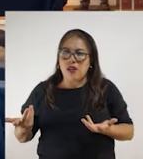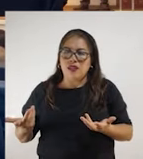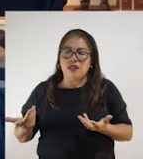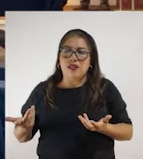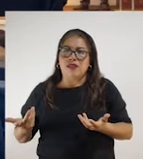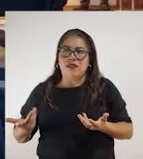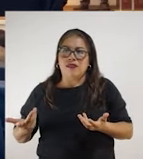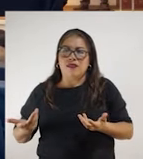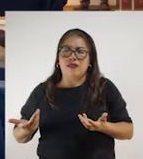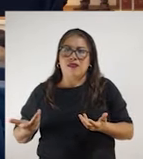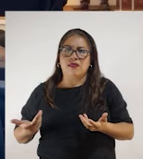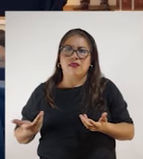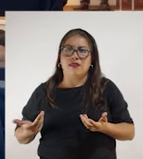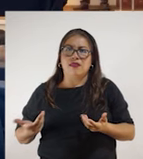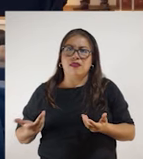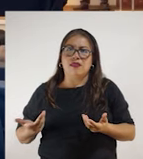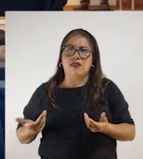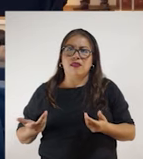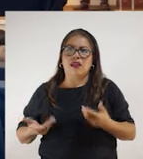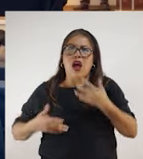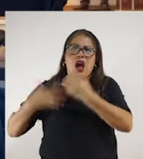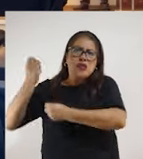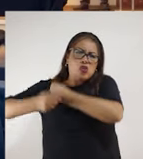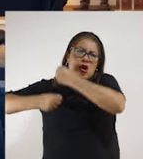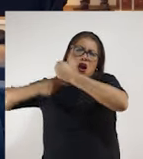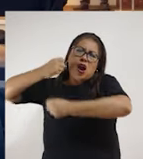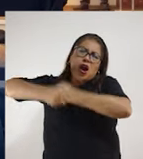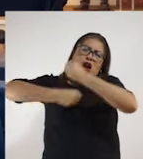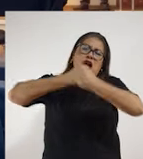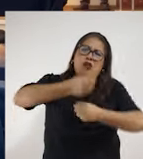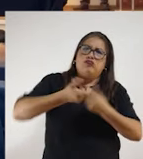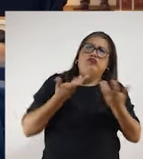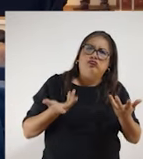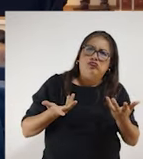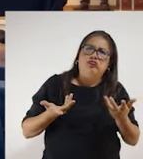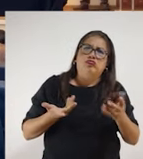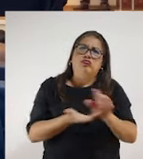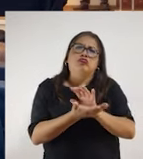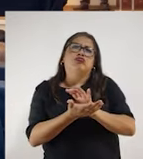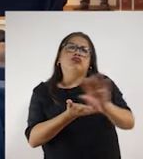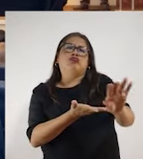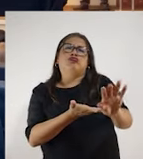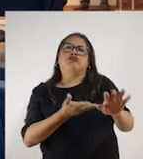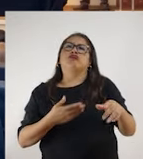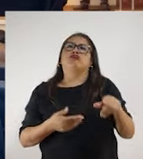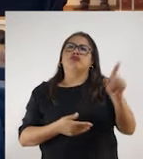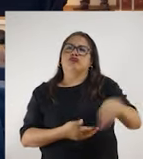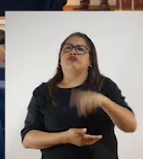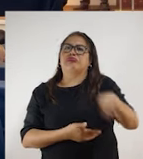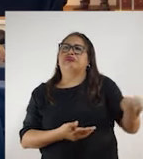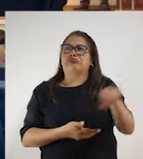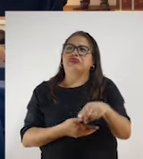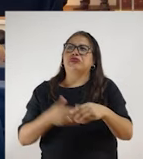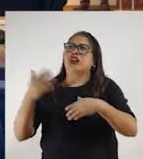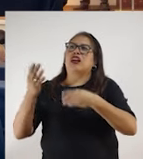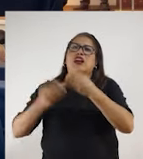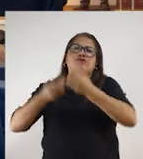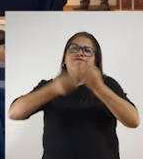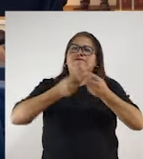discapacidad tras años en un estado de exclusión o discriminación